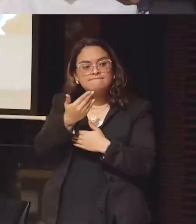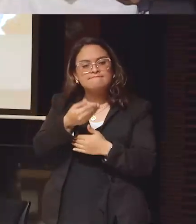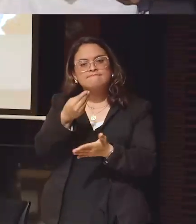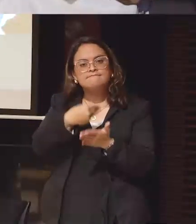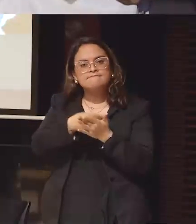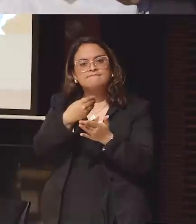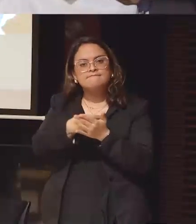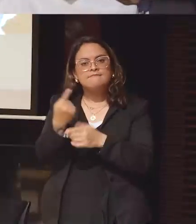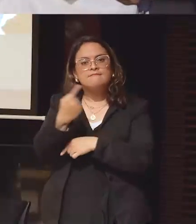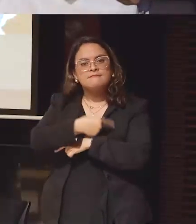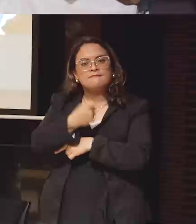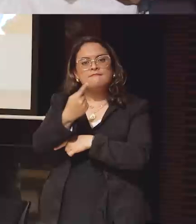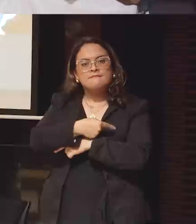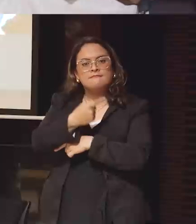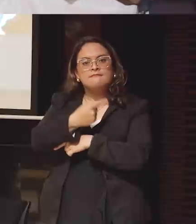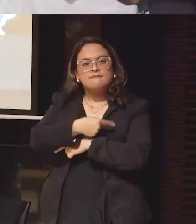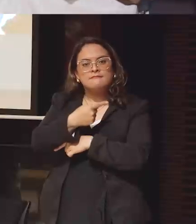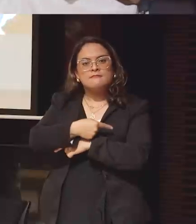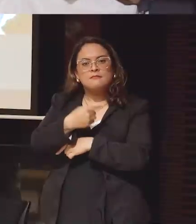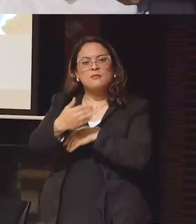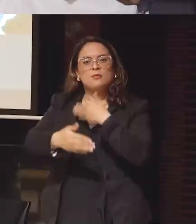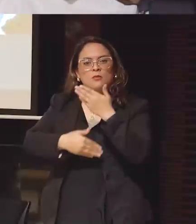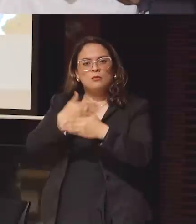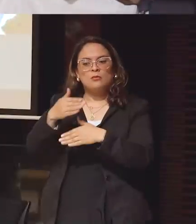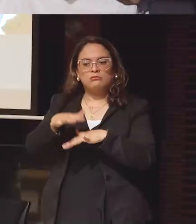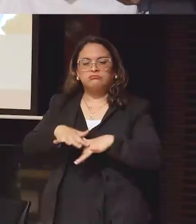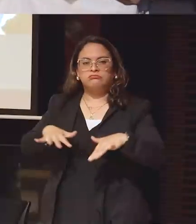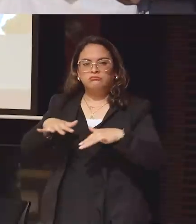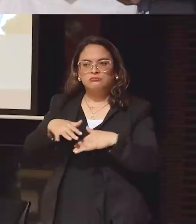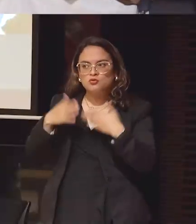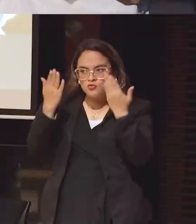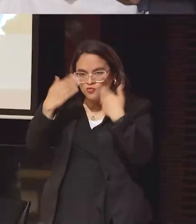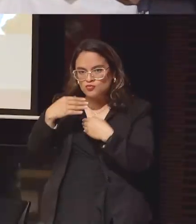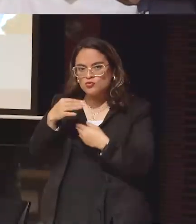casas que empiezan a ser fraccionadas como por metros para hacer espacios de consumo.